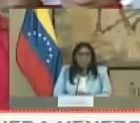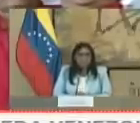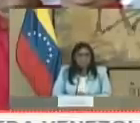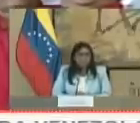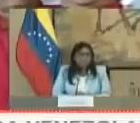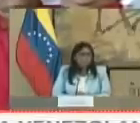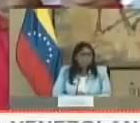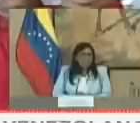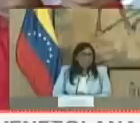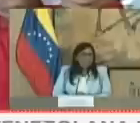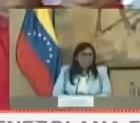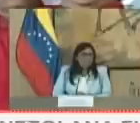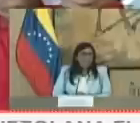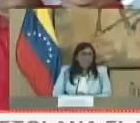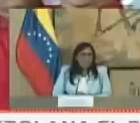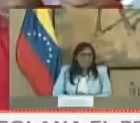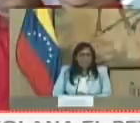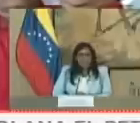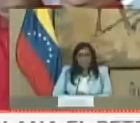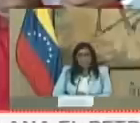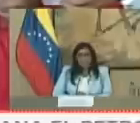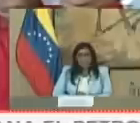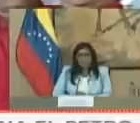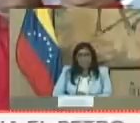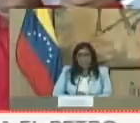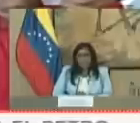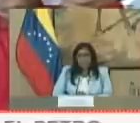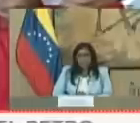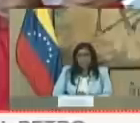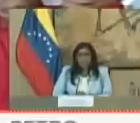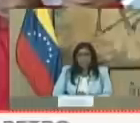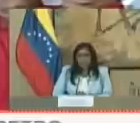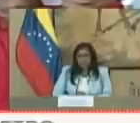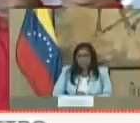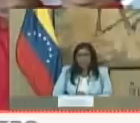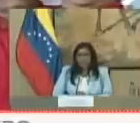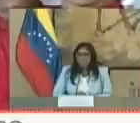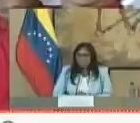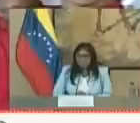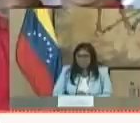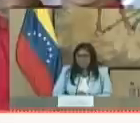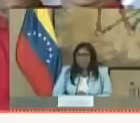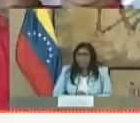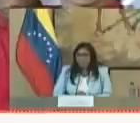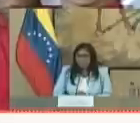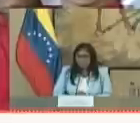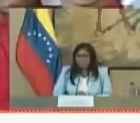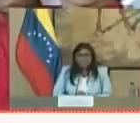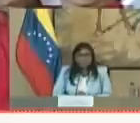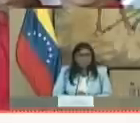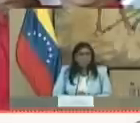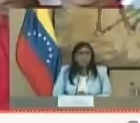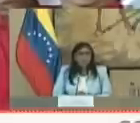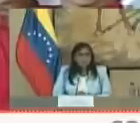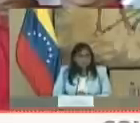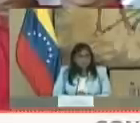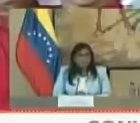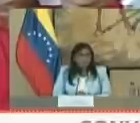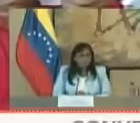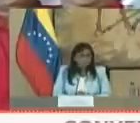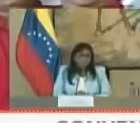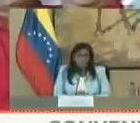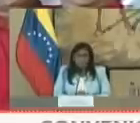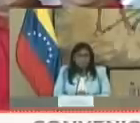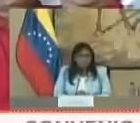derecha, una fuerza impresionante de los movimientos de izquierda en Venezuela. Salimos a